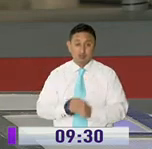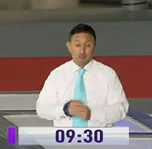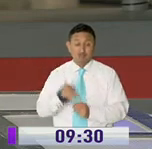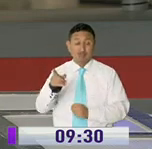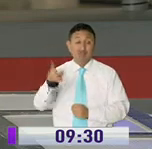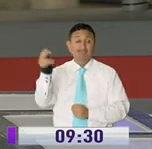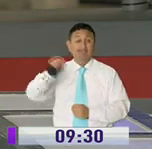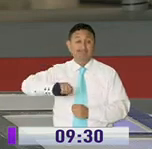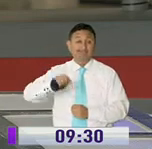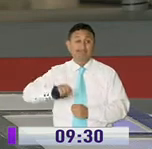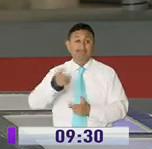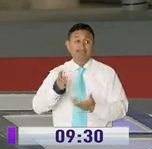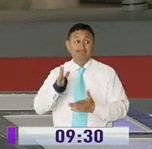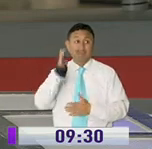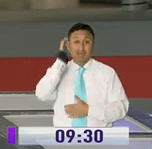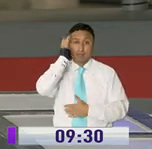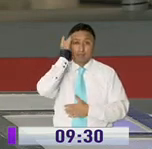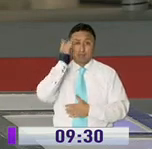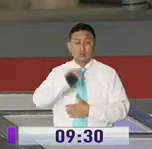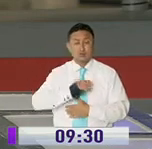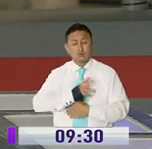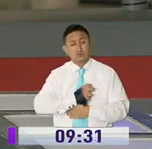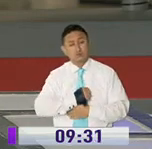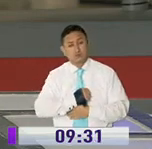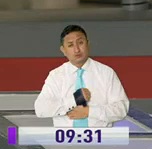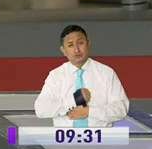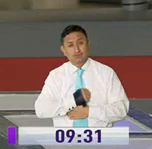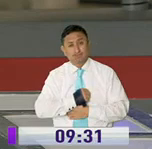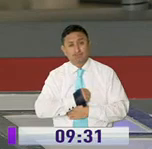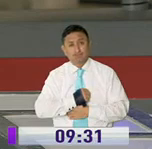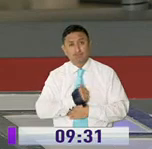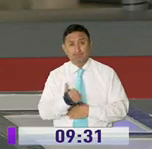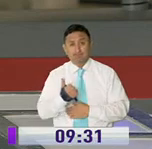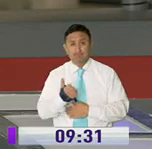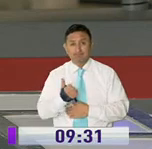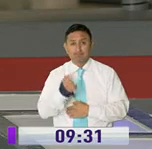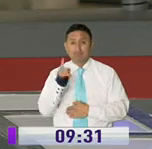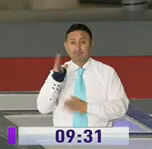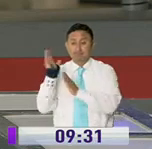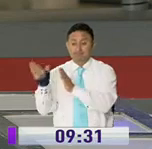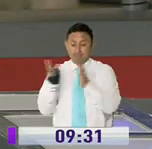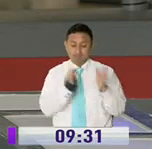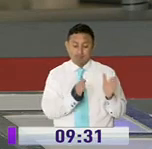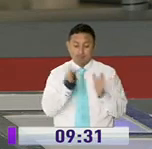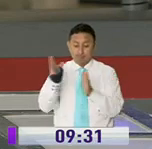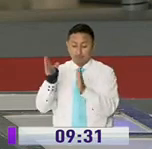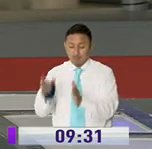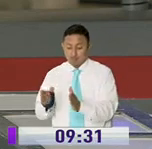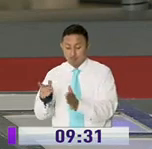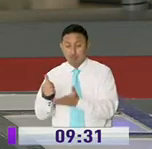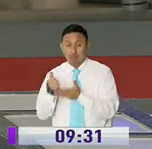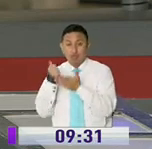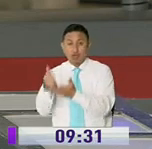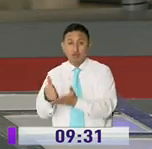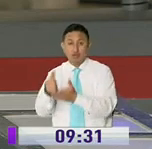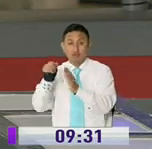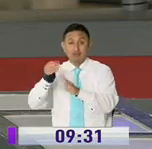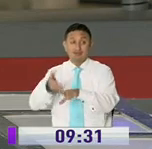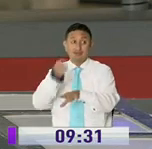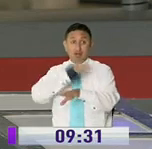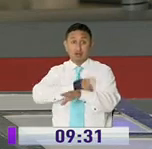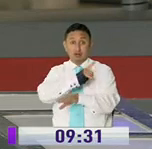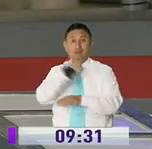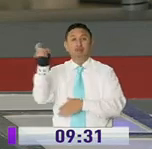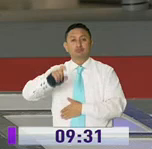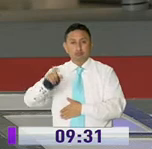ellos realmente afligidos. Ahí hay que dirigirnos en dos puntos. Uno, la ayuda que pedimos a través de la nota anterior, que